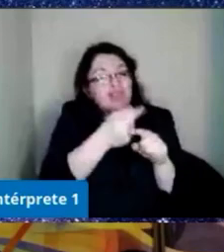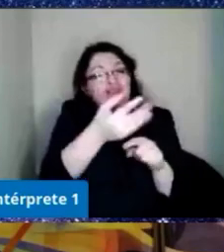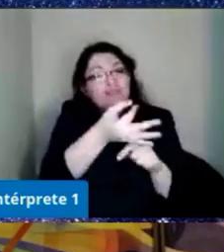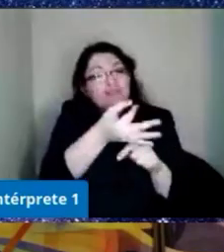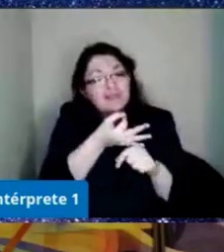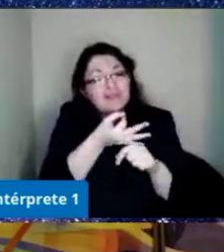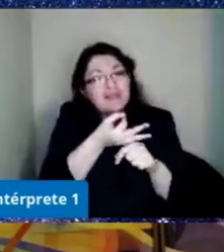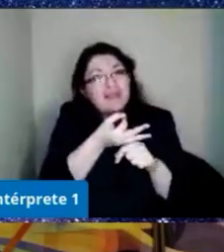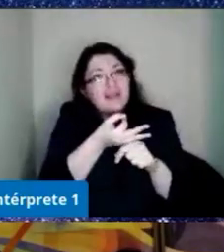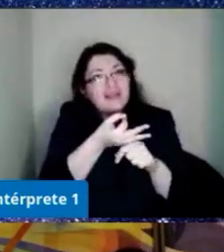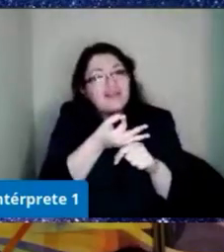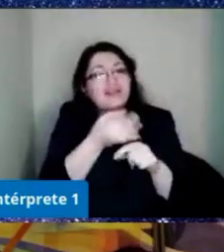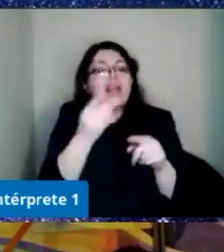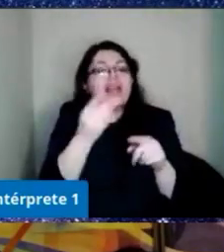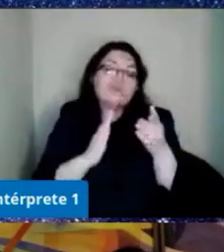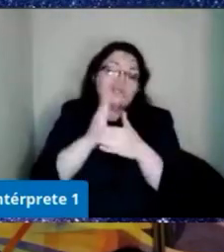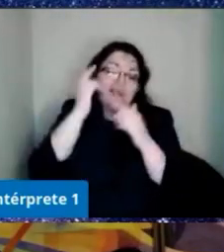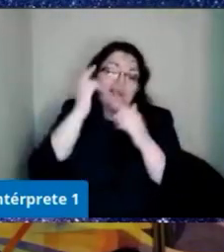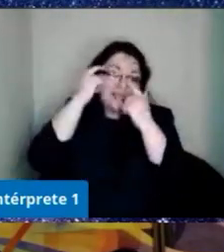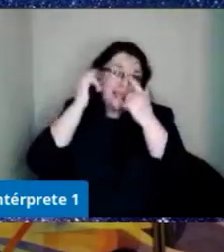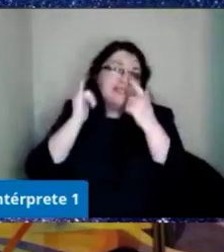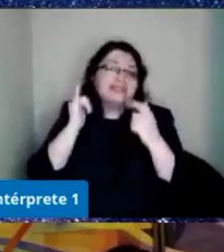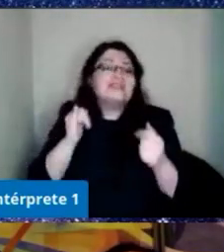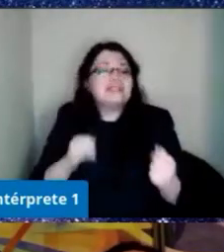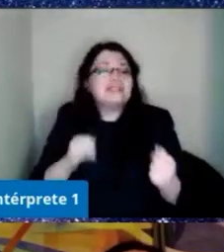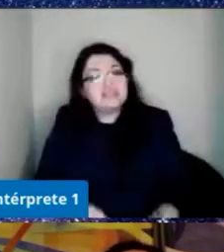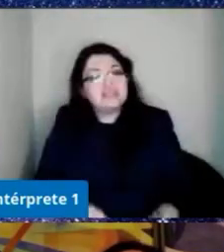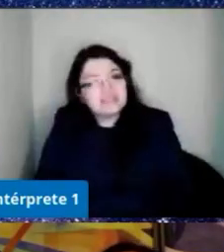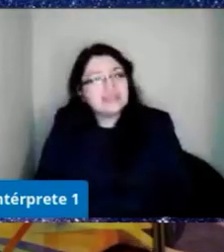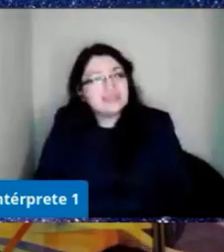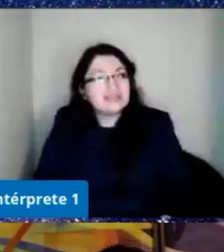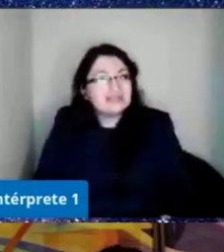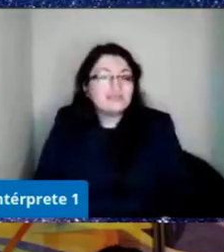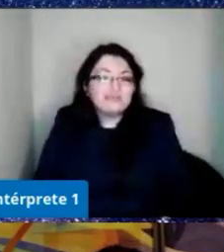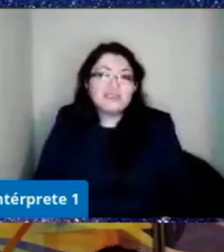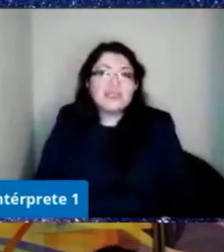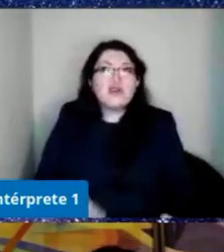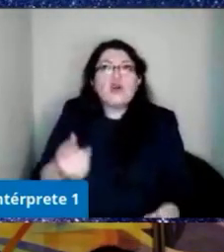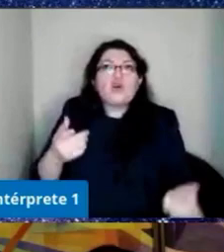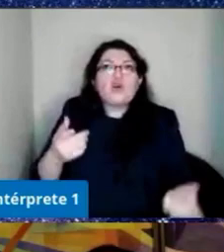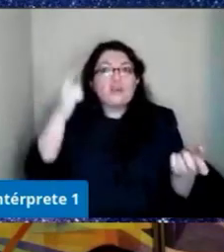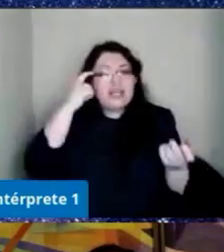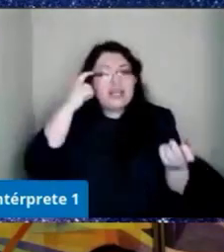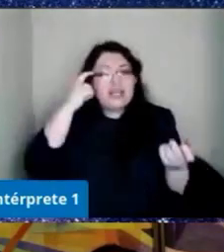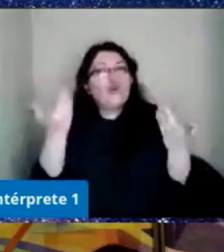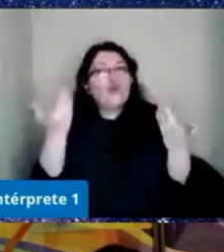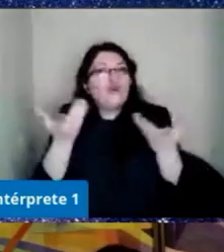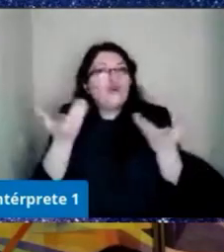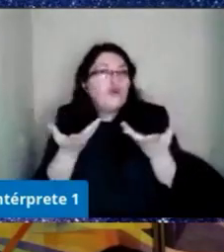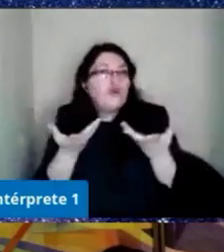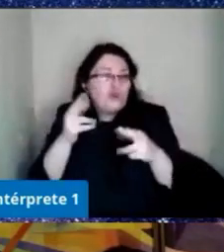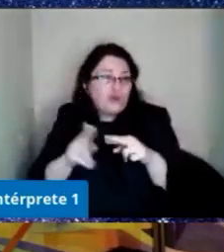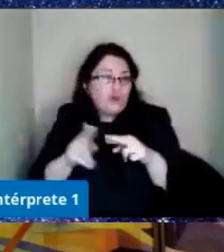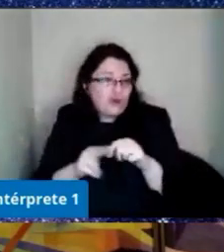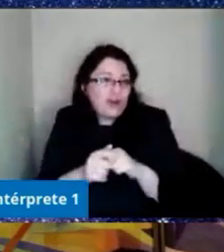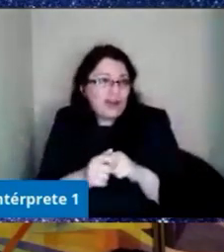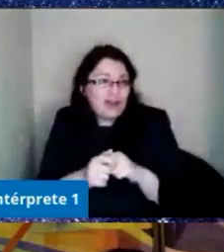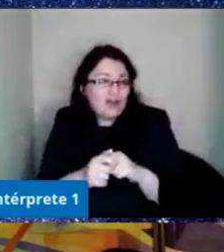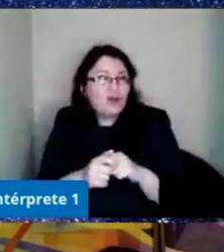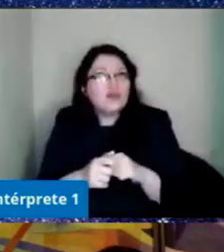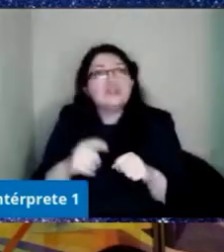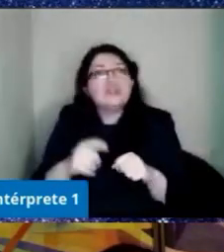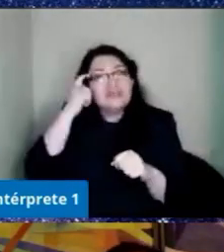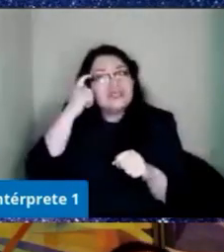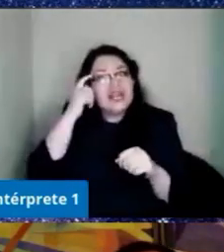como que lo empiezo a considerar como un poco más, pensar realmente cómo podría ser algo así, pensar en las soluciones más simples, las